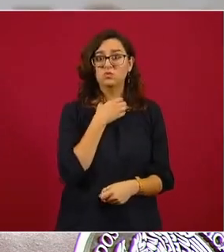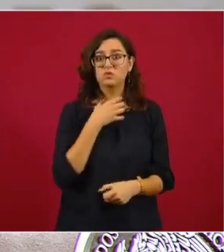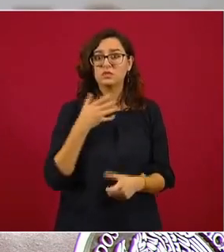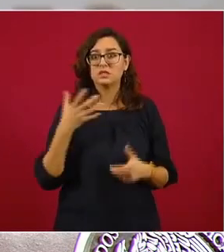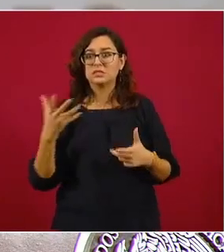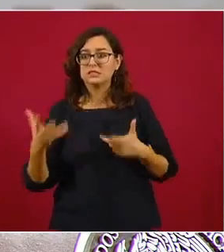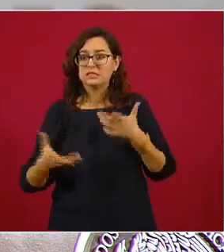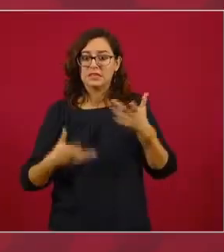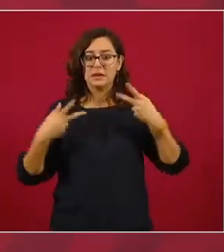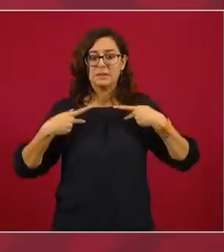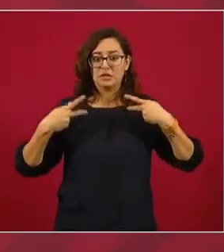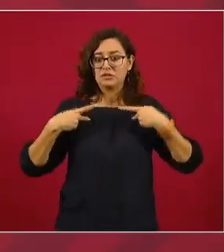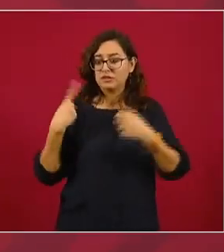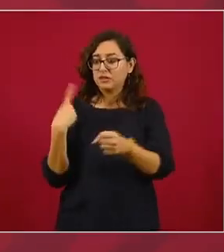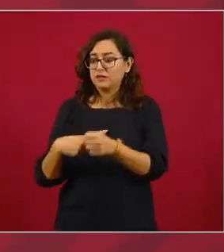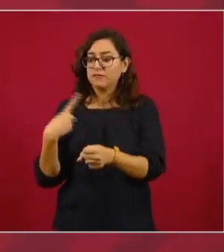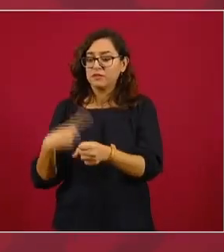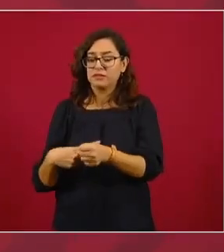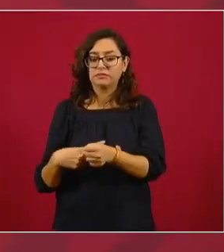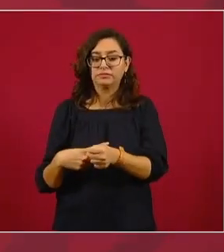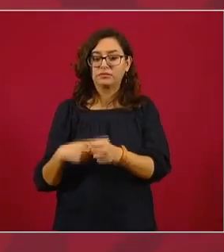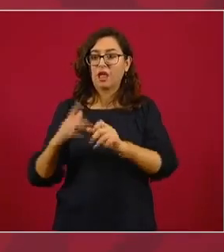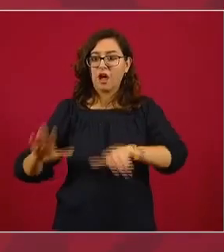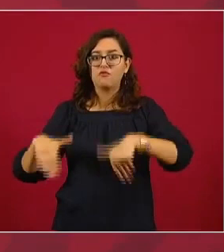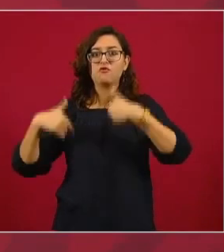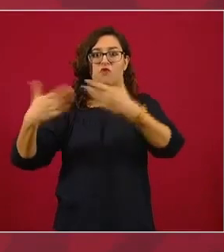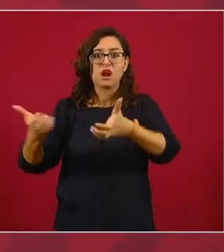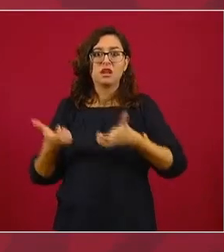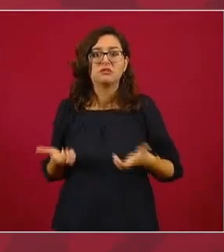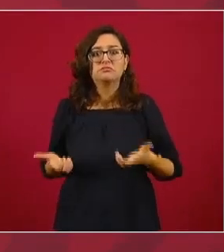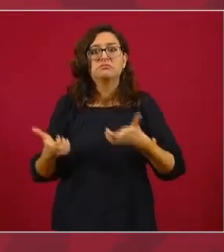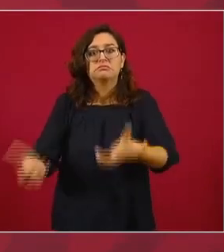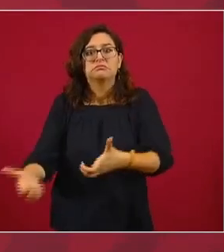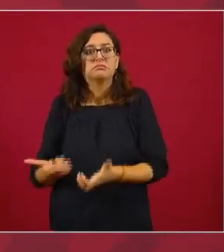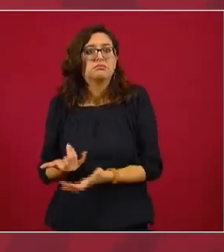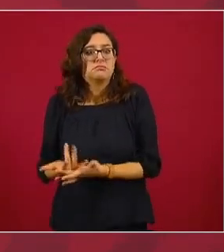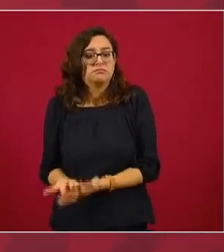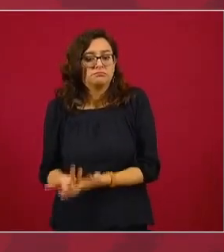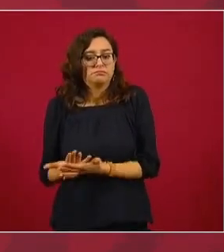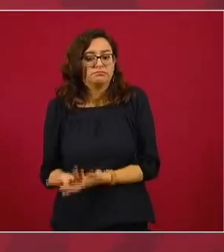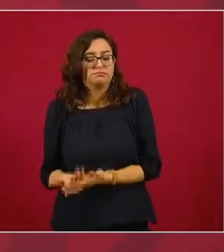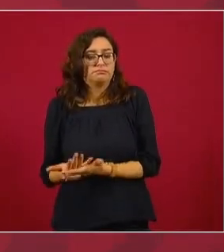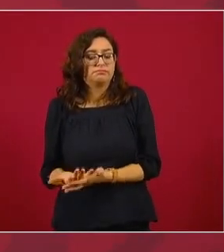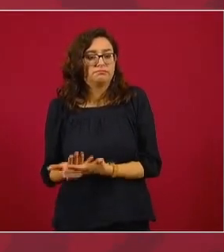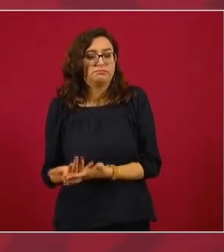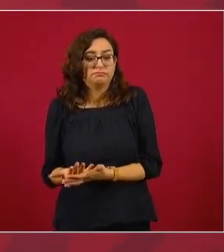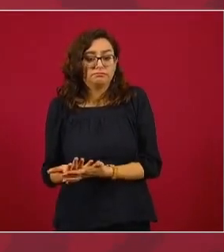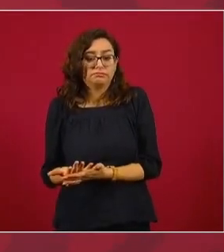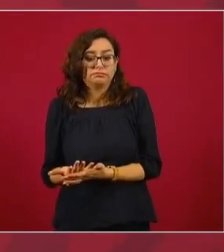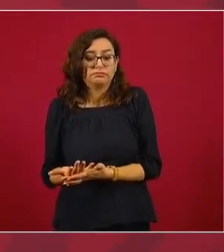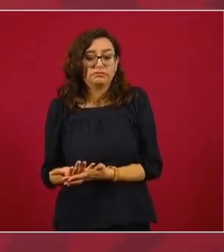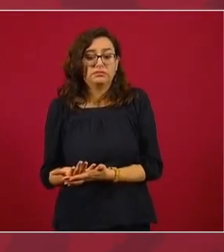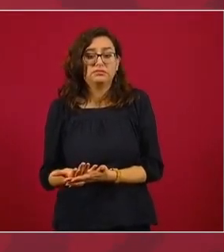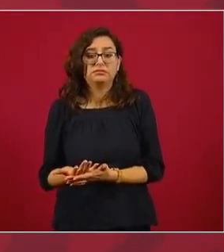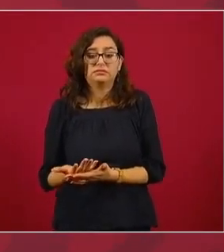estaban los enfermos en la calle, llegaron hasta